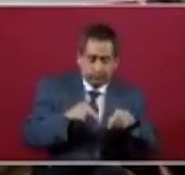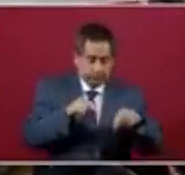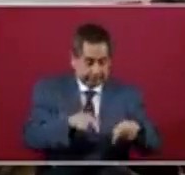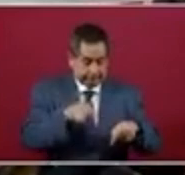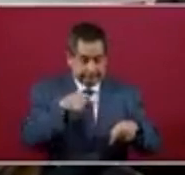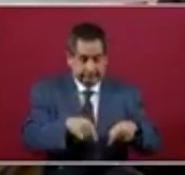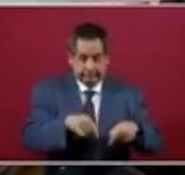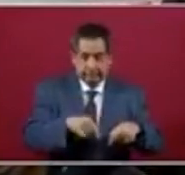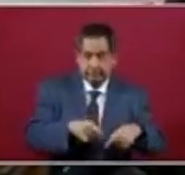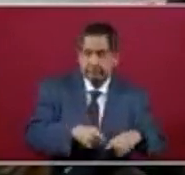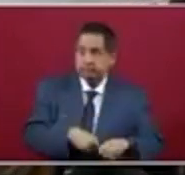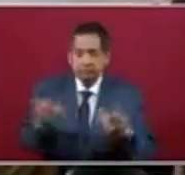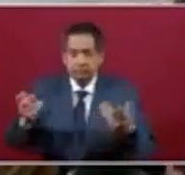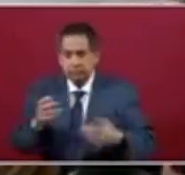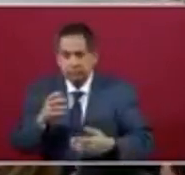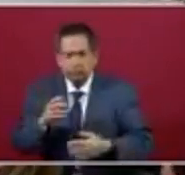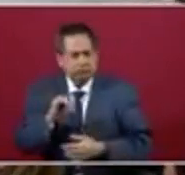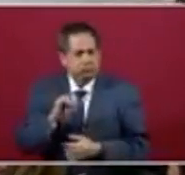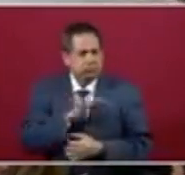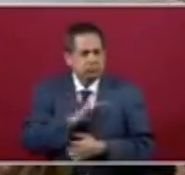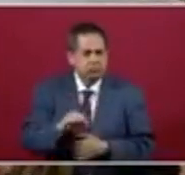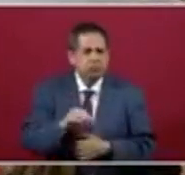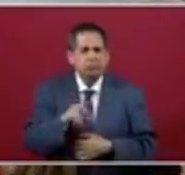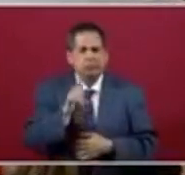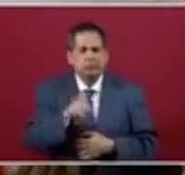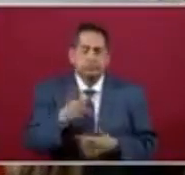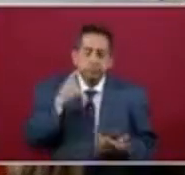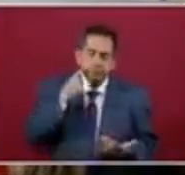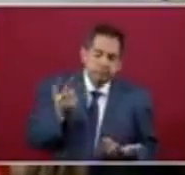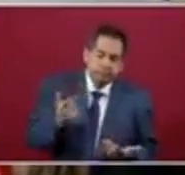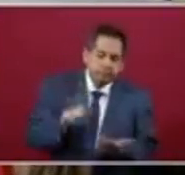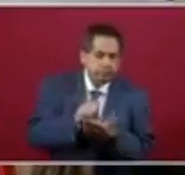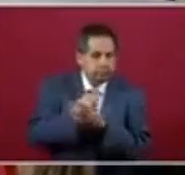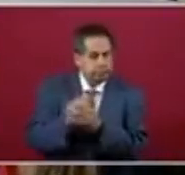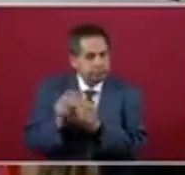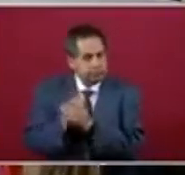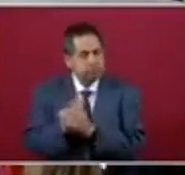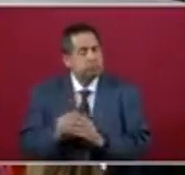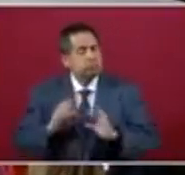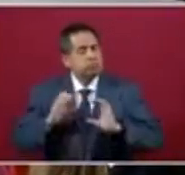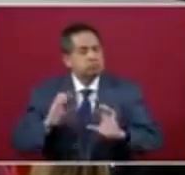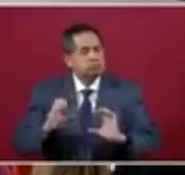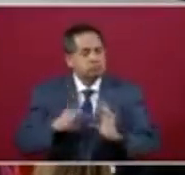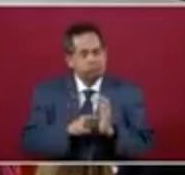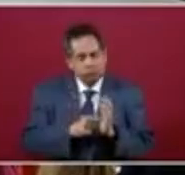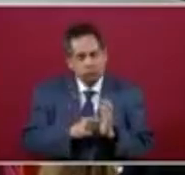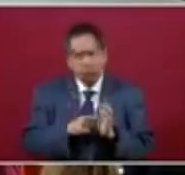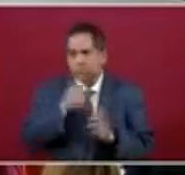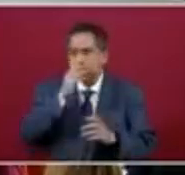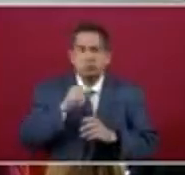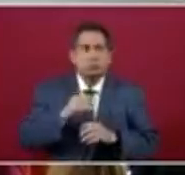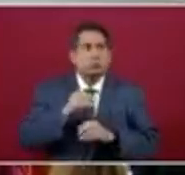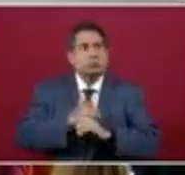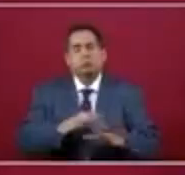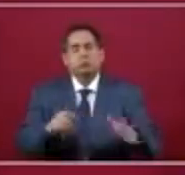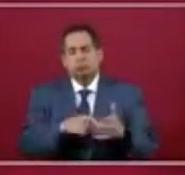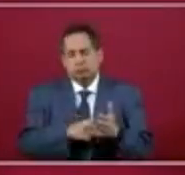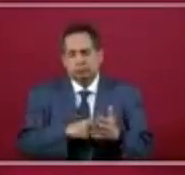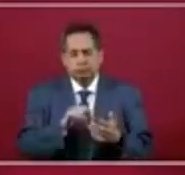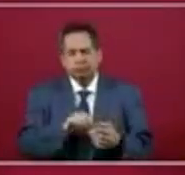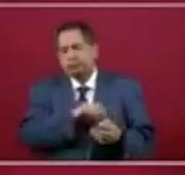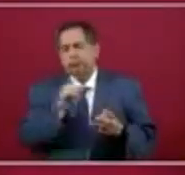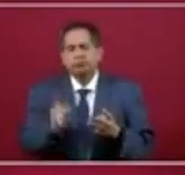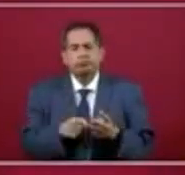información no se pueda dar, simplemente tiene que tener la reserva de ley de esas cuestiones específicas. Los